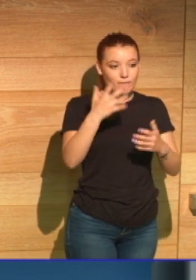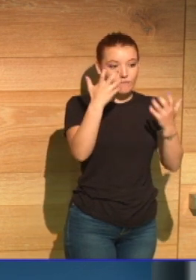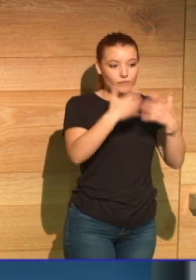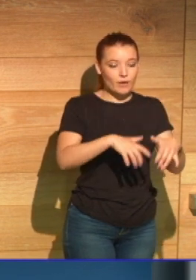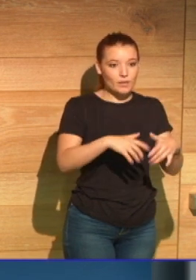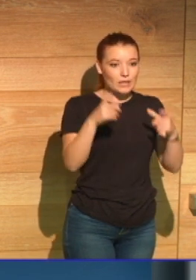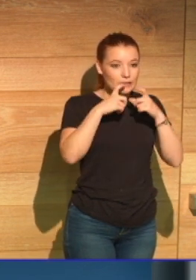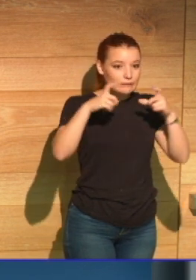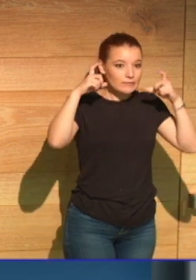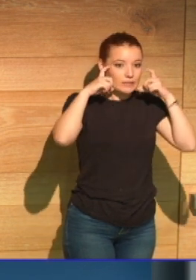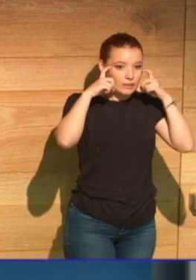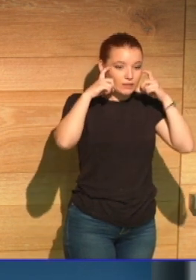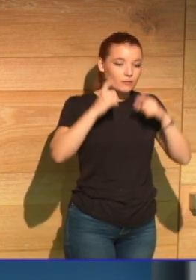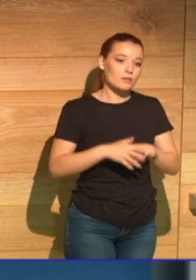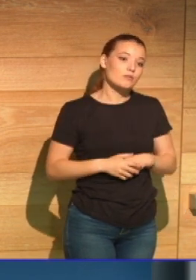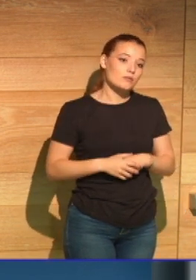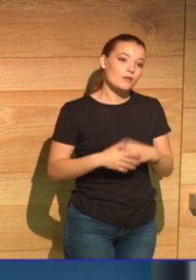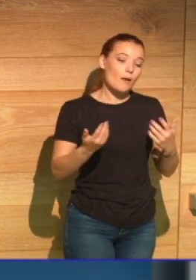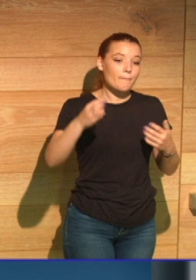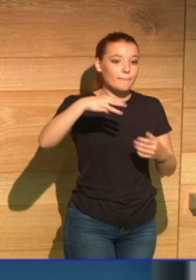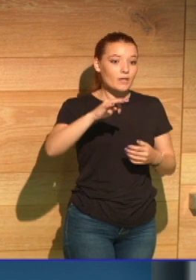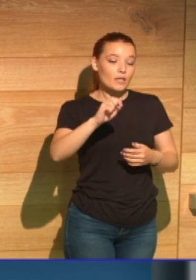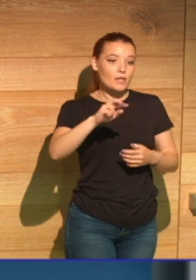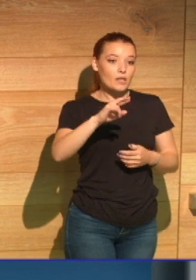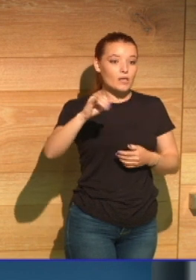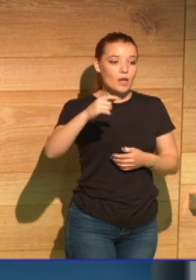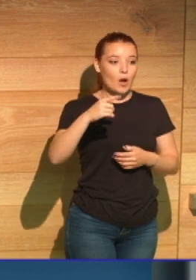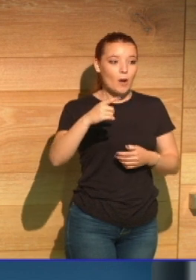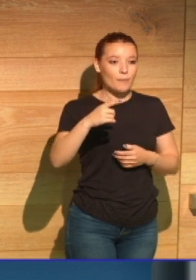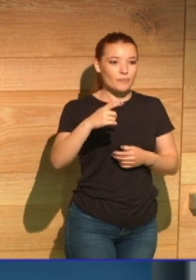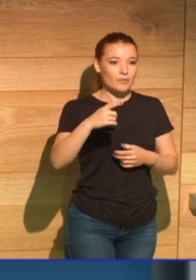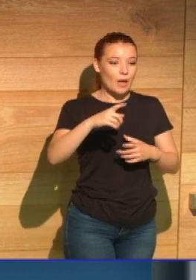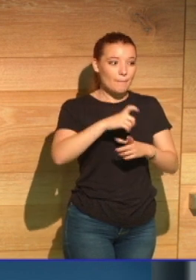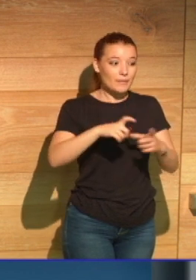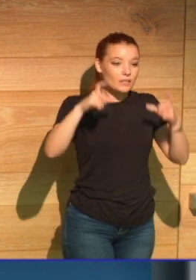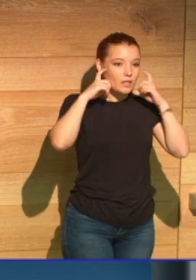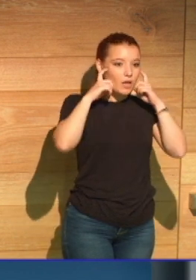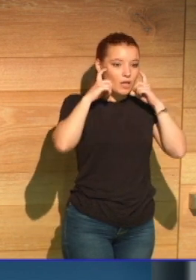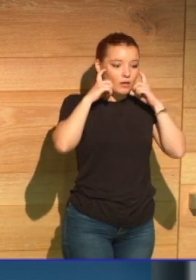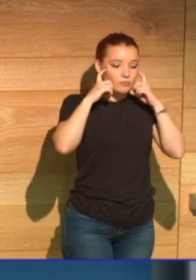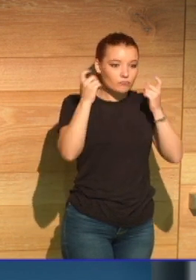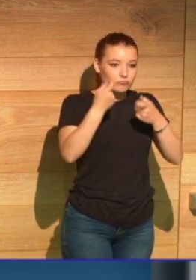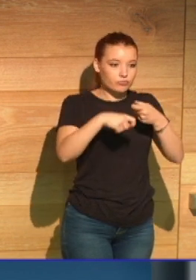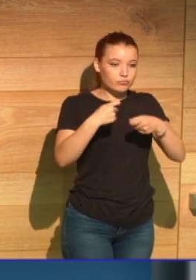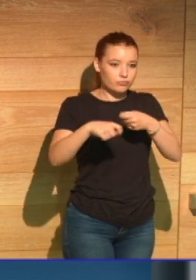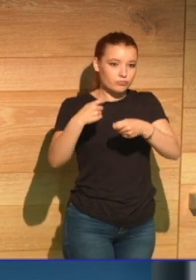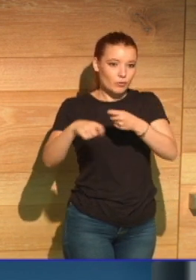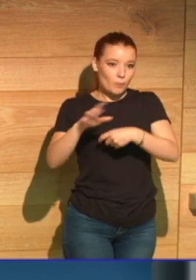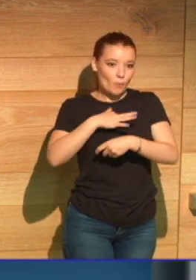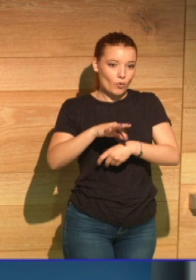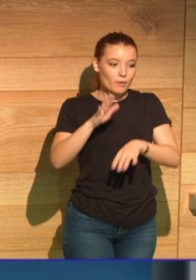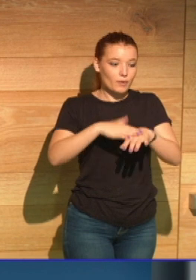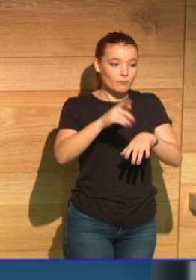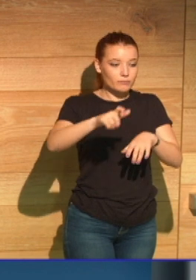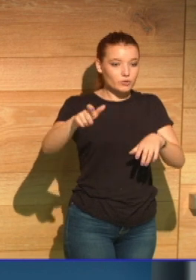cubrebocas. Y Materia pudo destinar miles de caretas y de cubrebocas para cientos de trabajadores de la salud, para todas